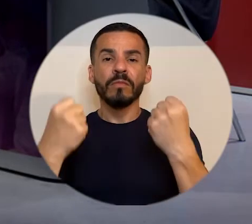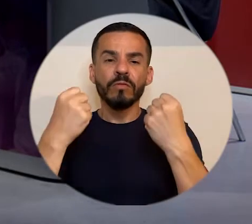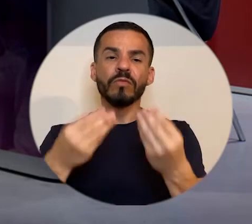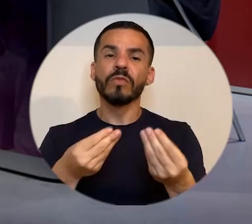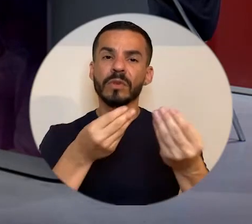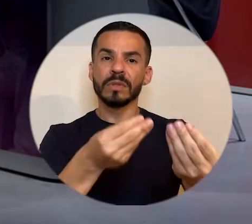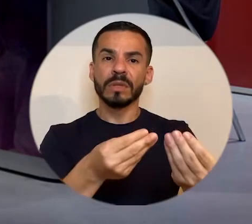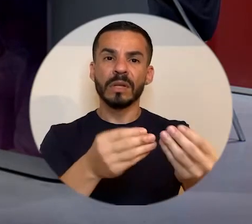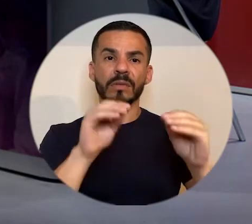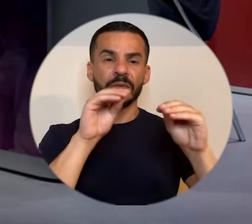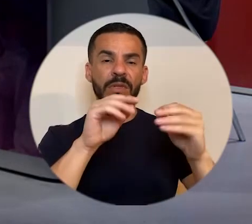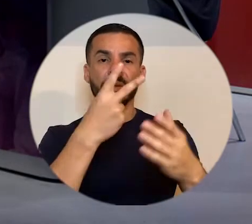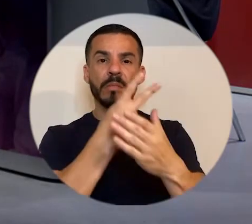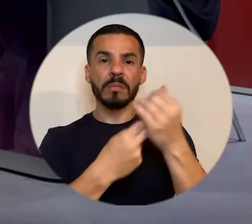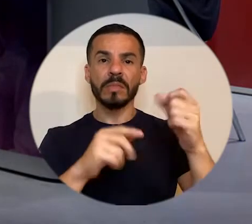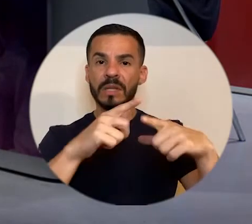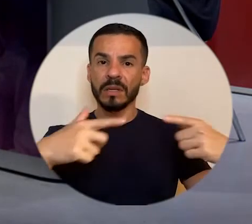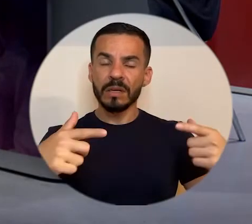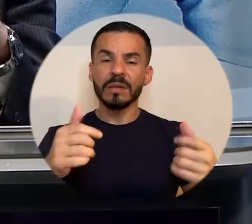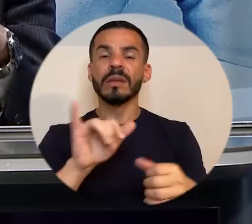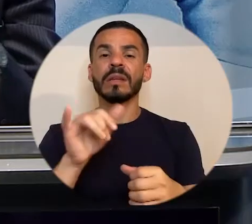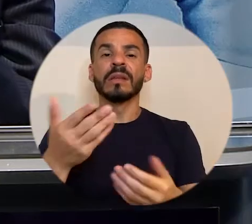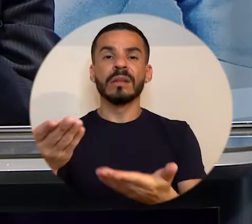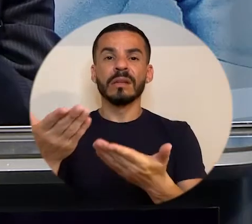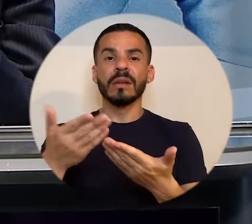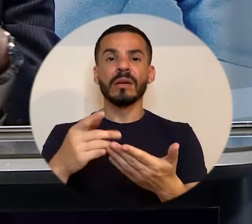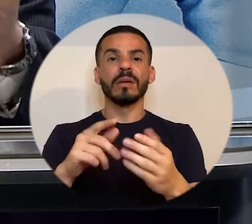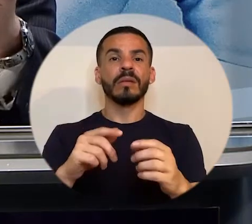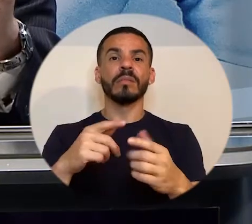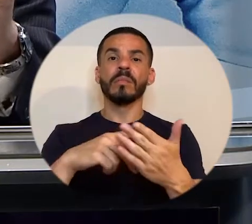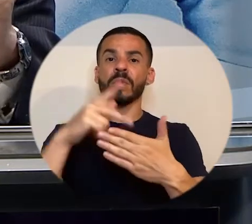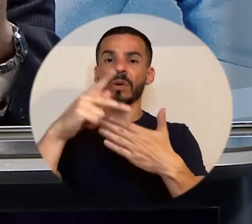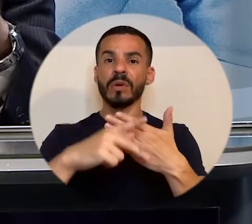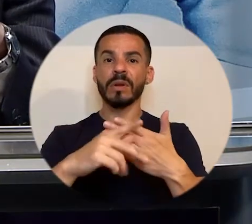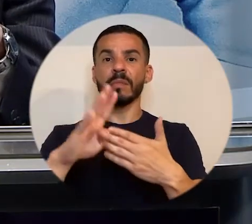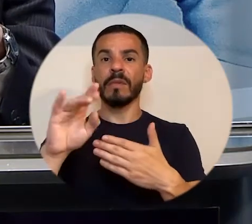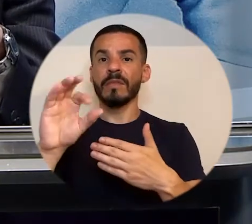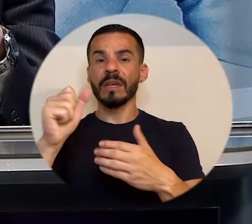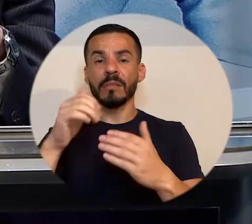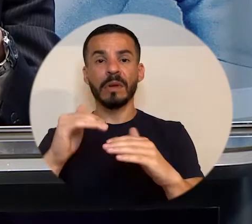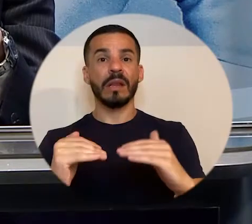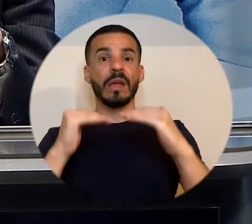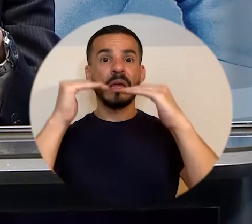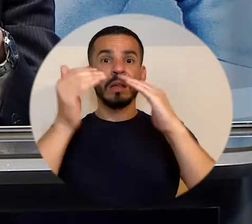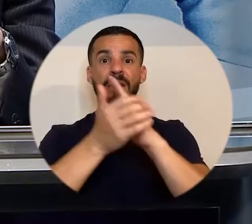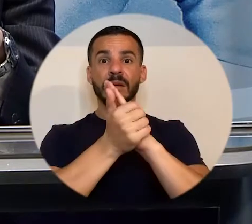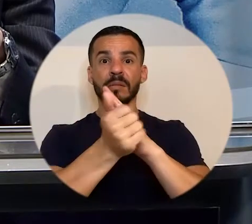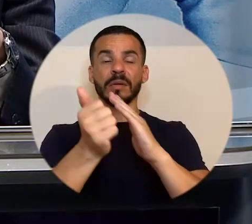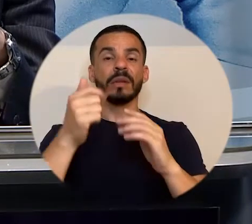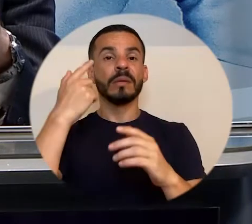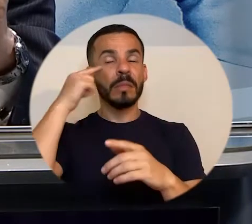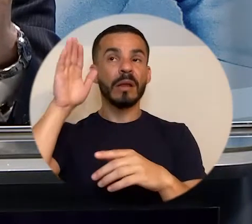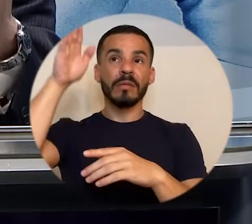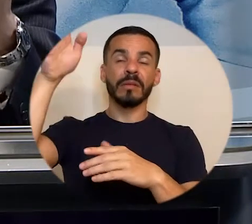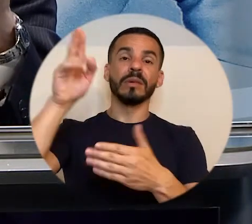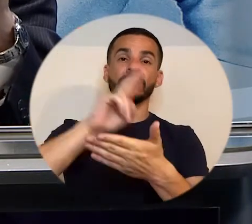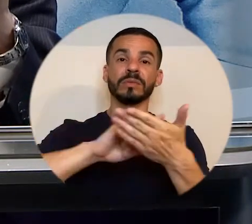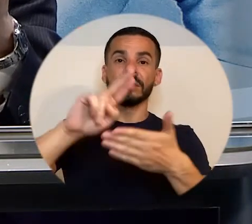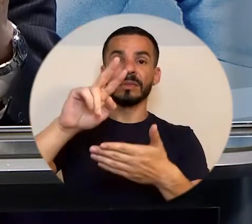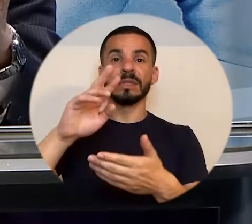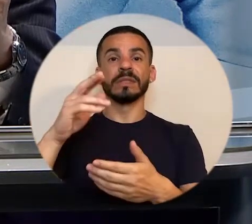la formación bilingüe, pero además volver a tener un programa de becas para gente de alta capacidad para formarse en universidades